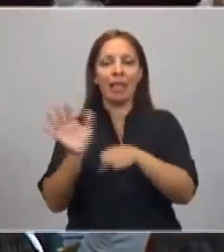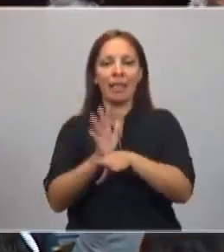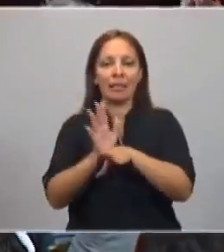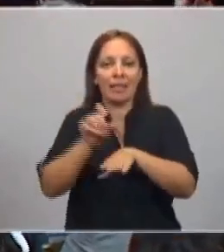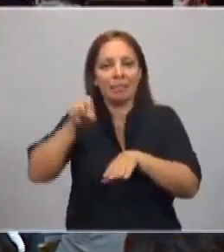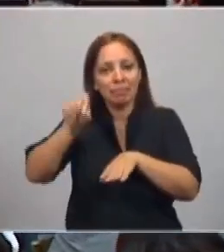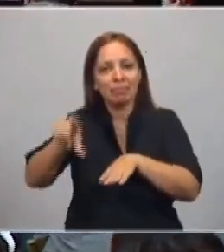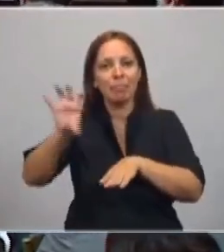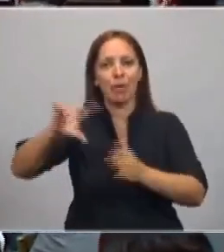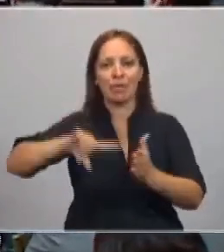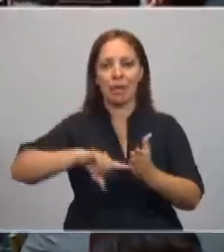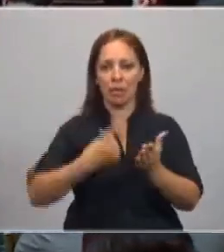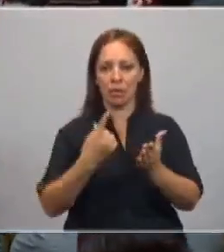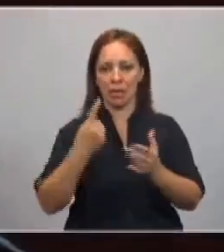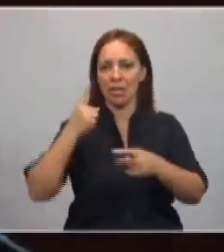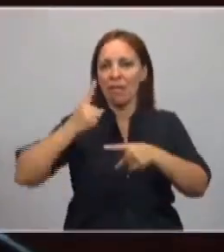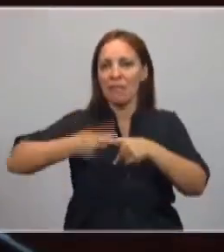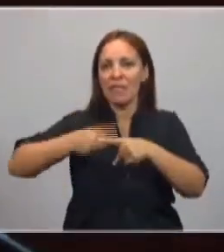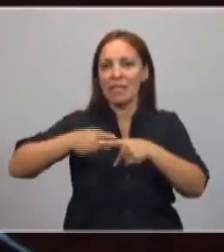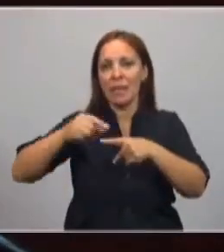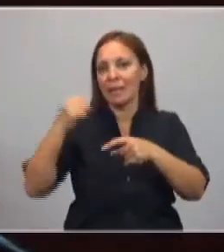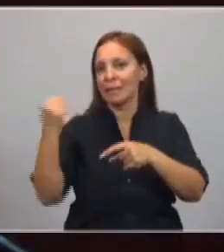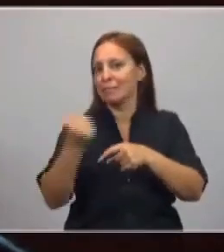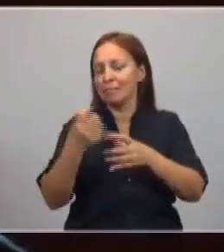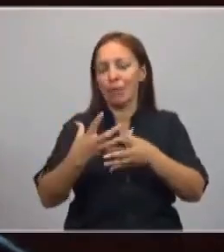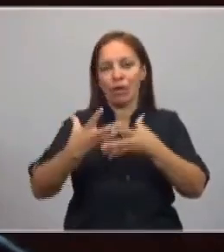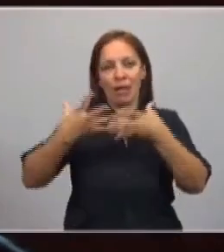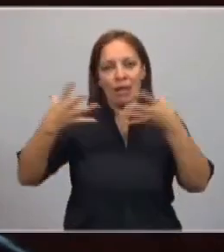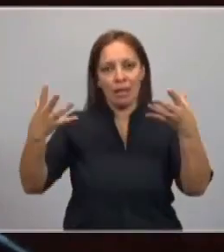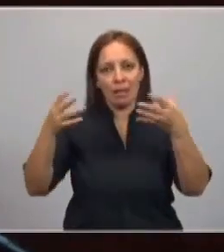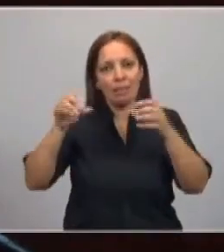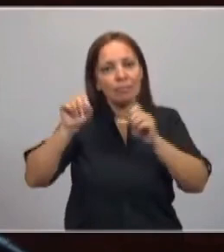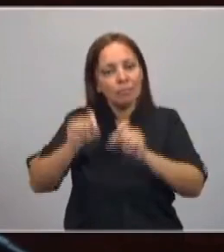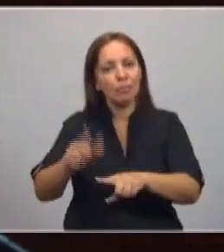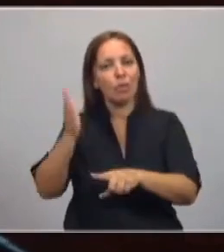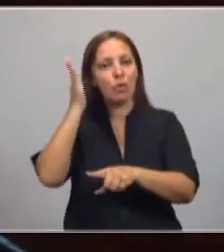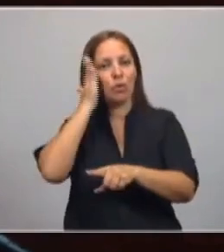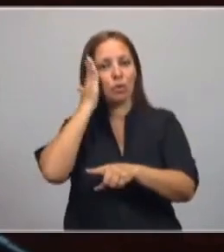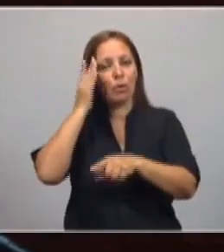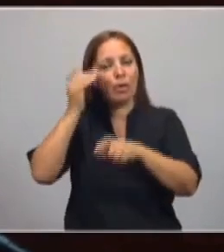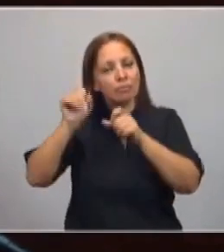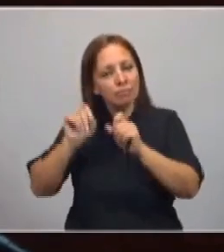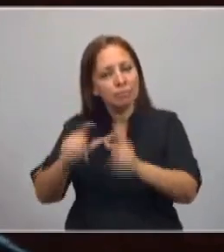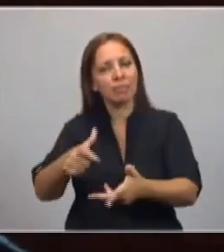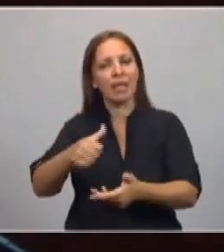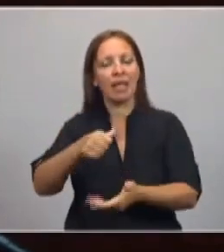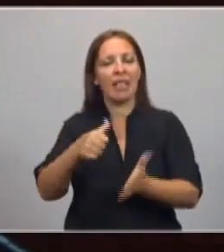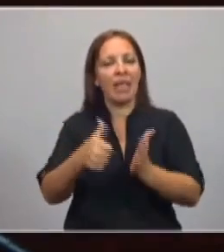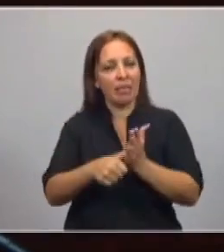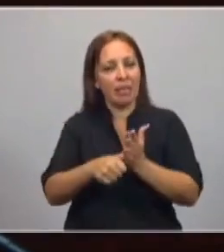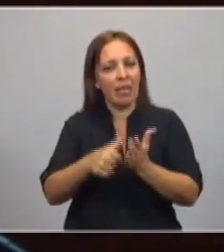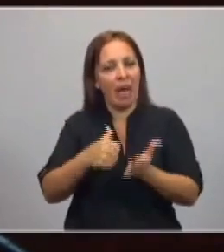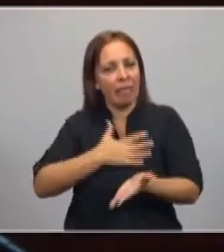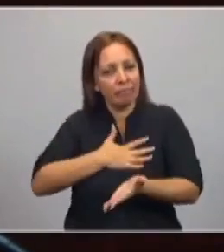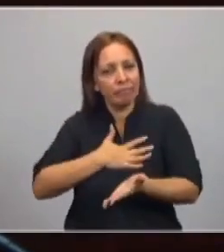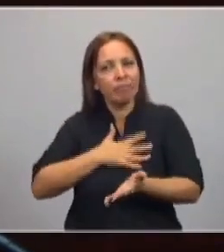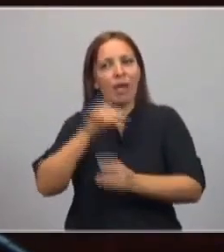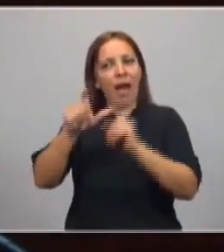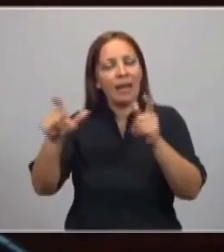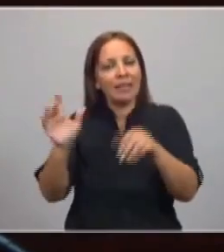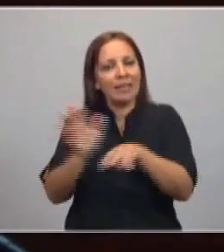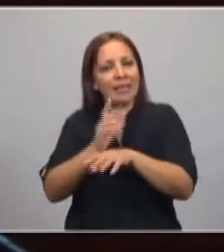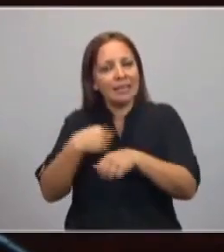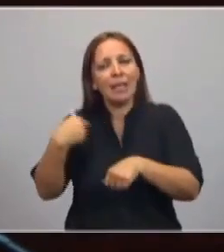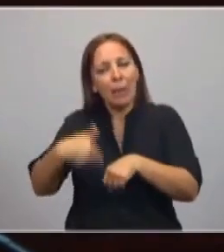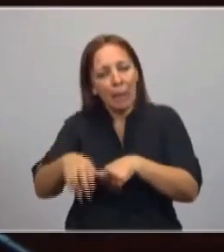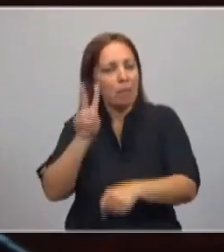Bonaerense. Es un festival de festivales. En nuestra cultura, en nuestra identidad, son nuestros artistas, los vamos a